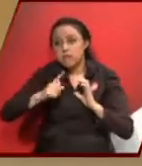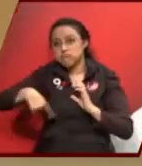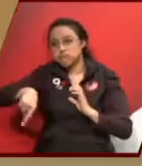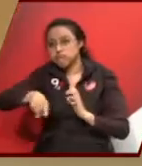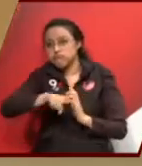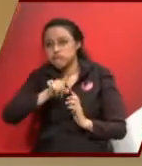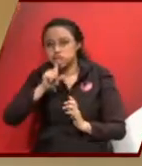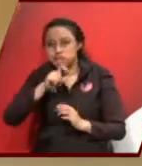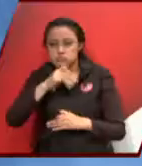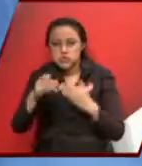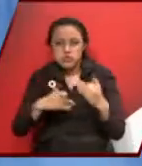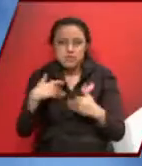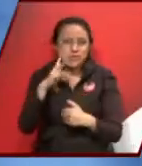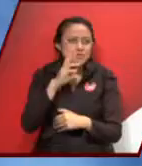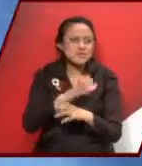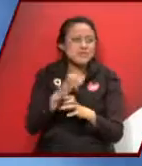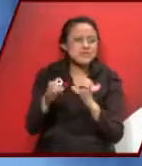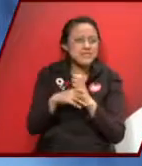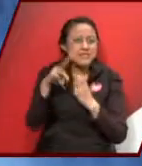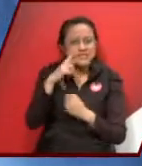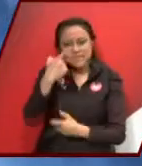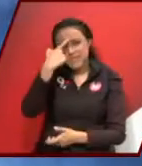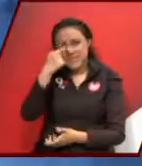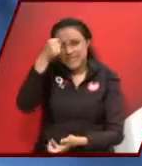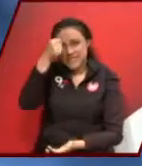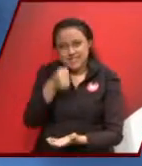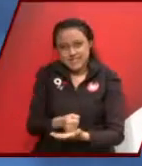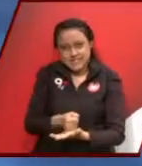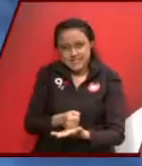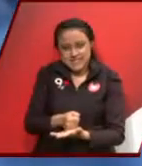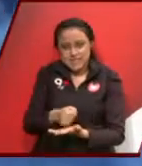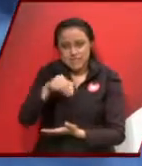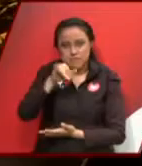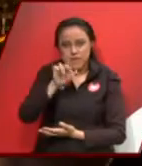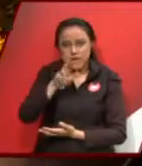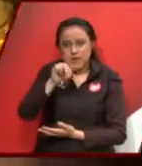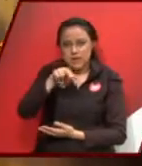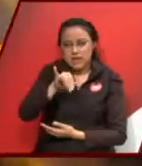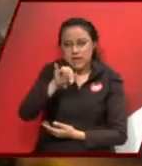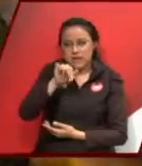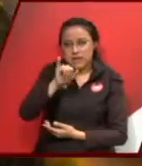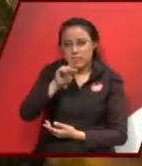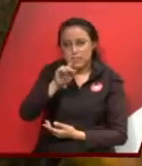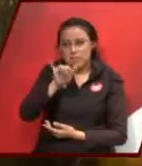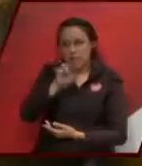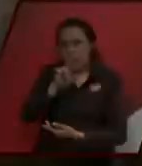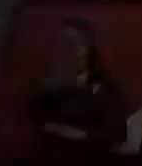cada cosa que vemos. Para quien corresponda, Mariana Iparrea.